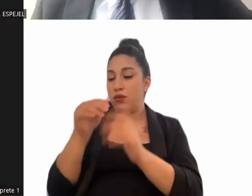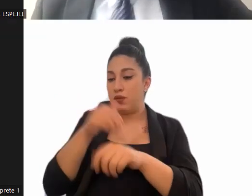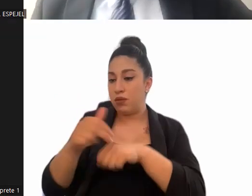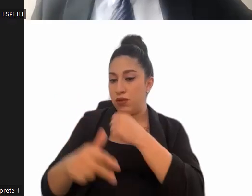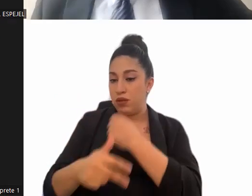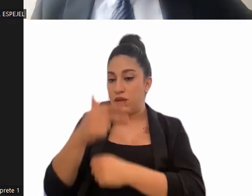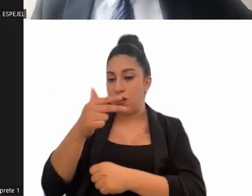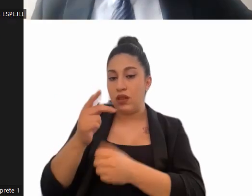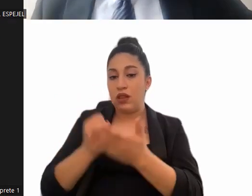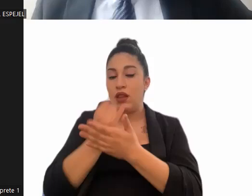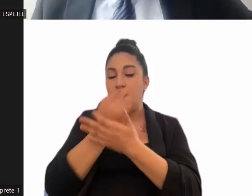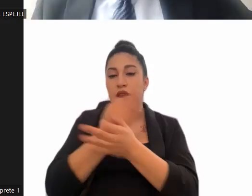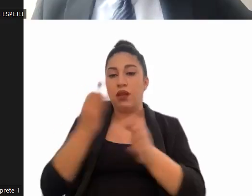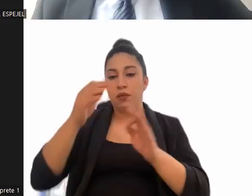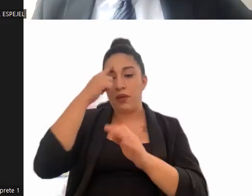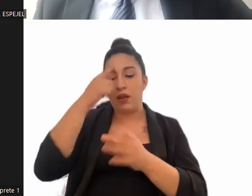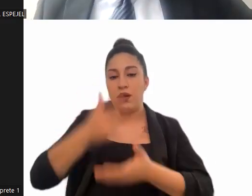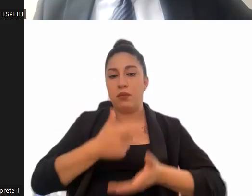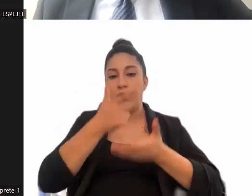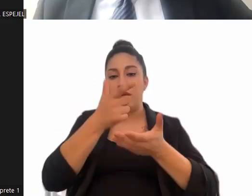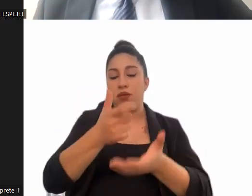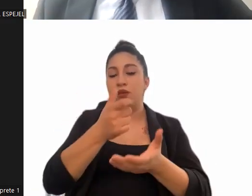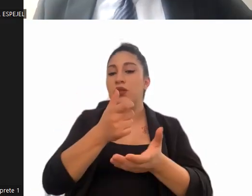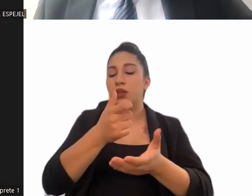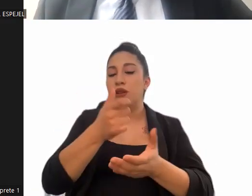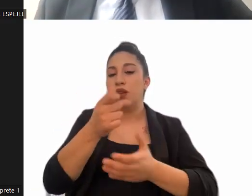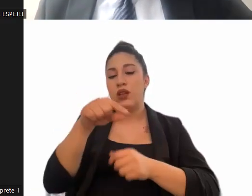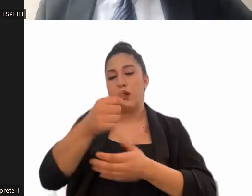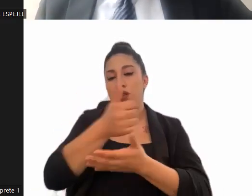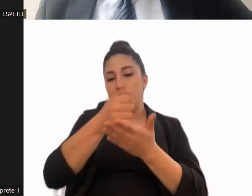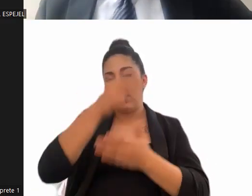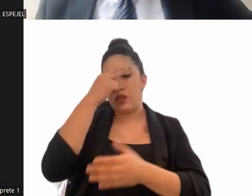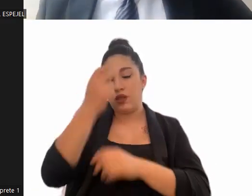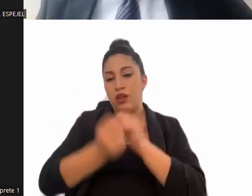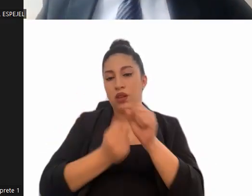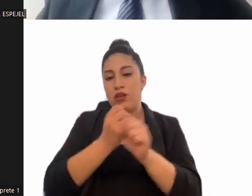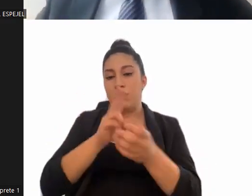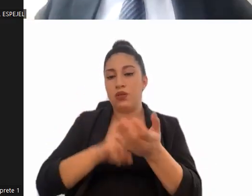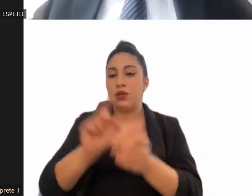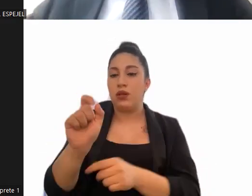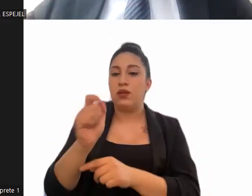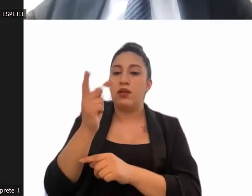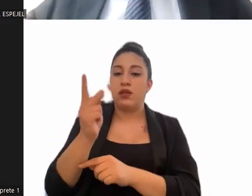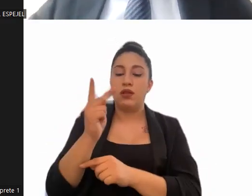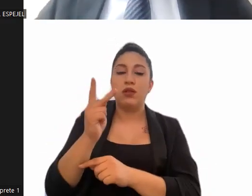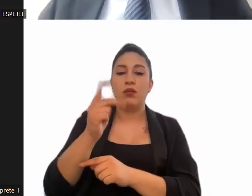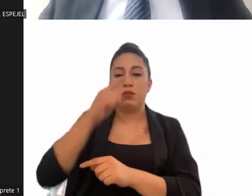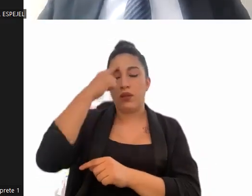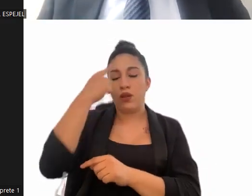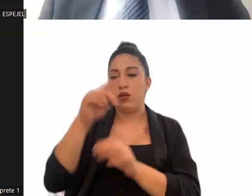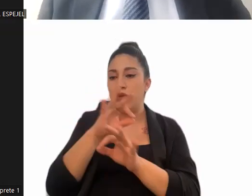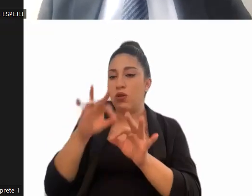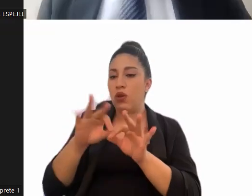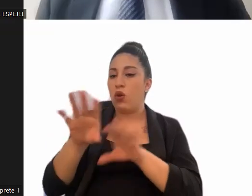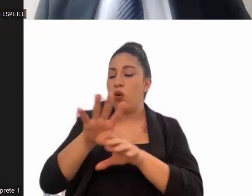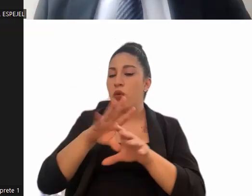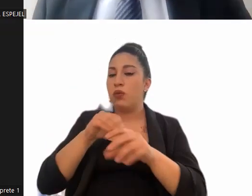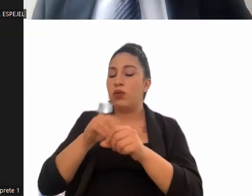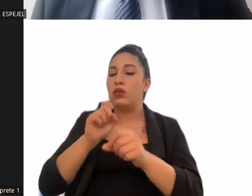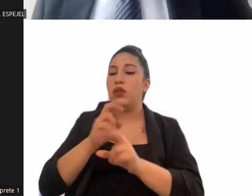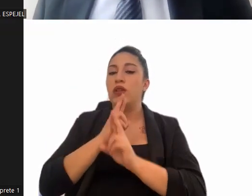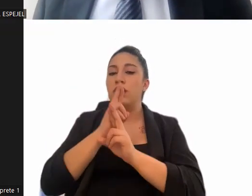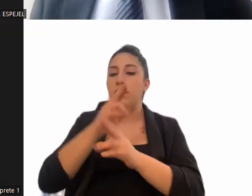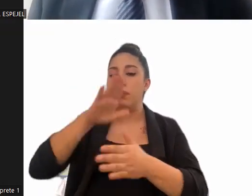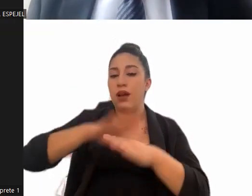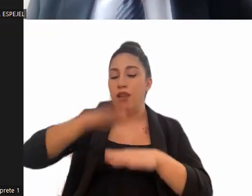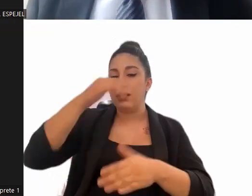del decreto por el que se expide el presupuesto de egresos de la Ciudad de México para el ejercicio fiscal 2021, con el objeto de dar cumplimiento a la resolución recaída al recurso de